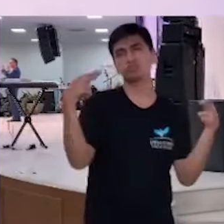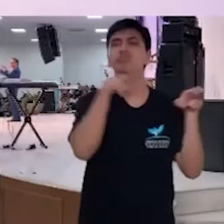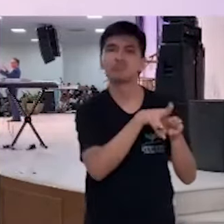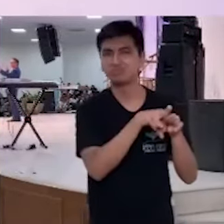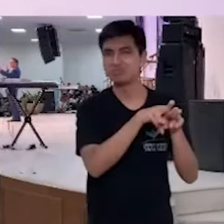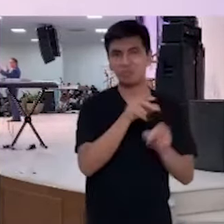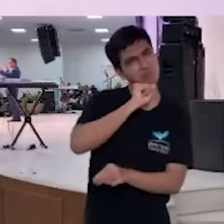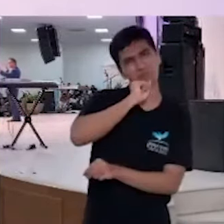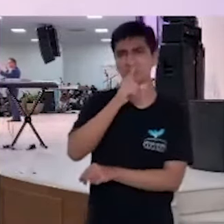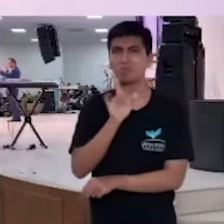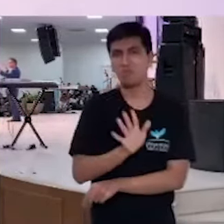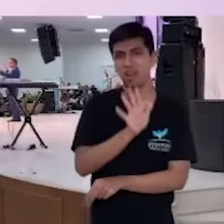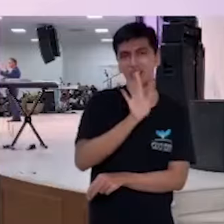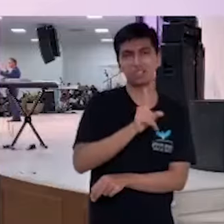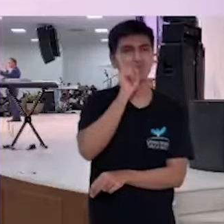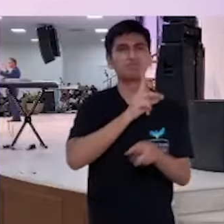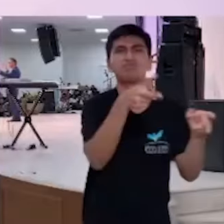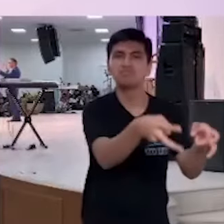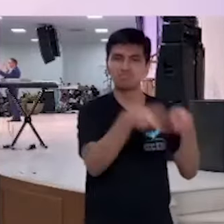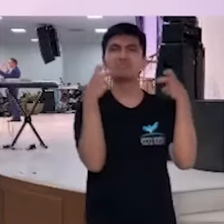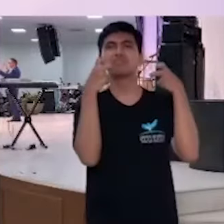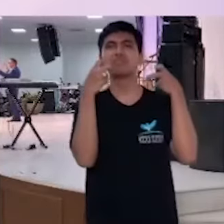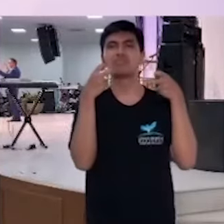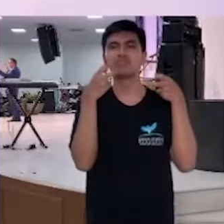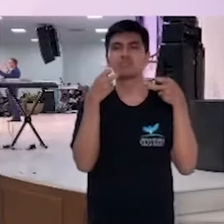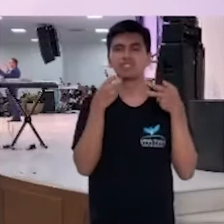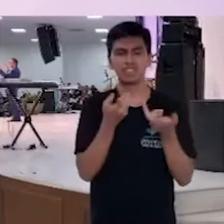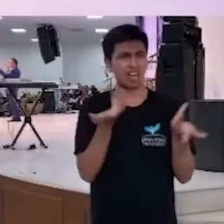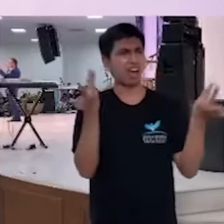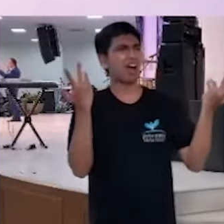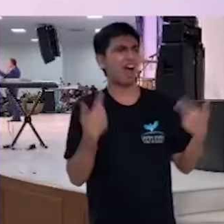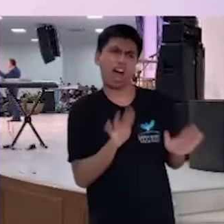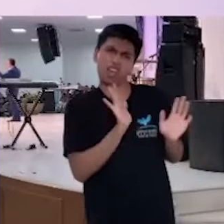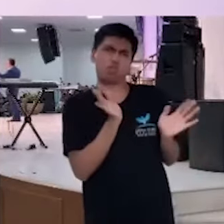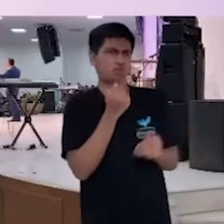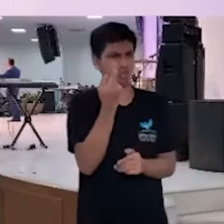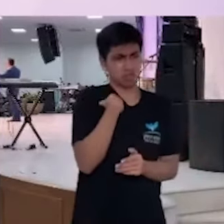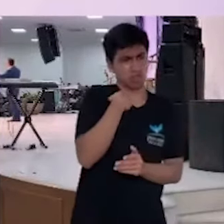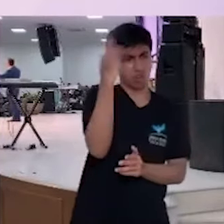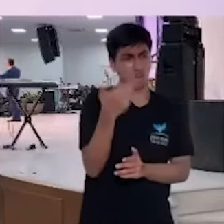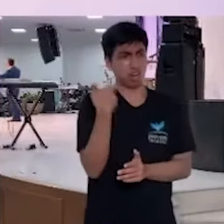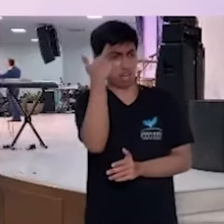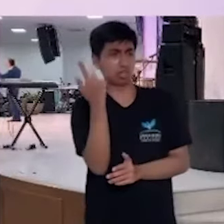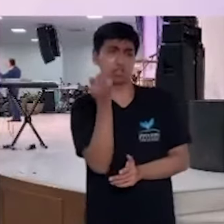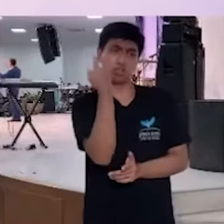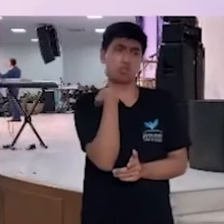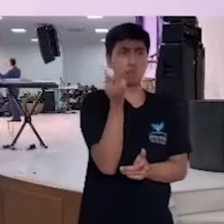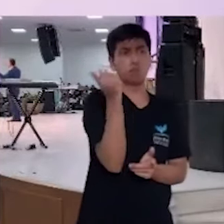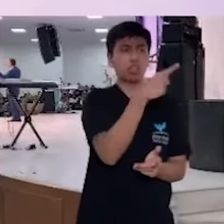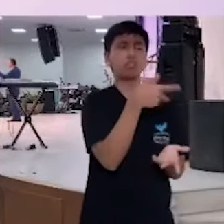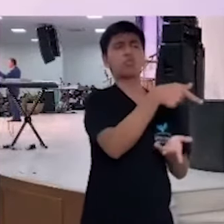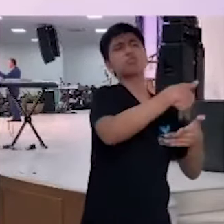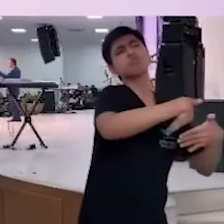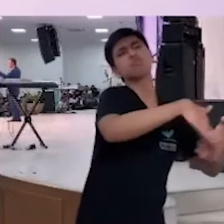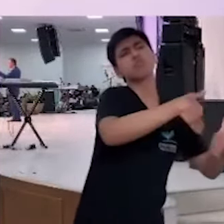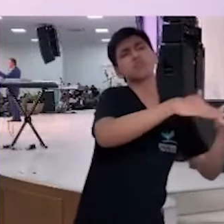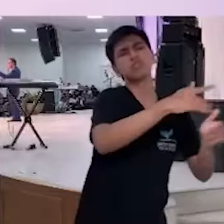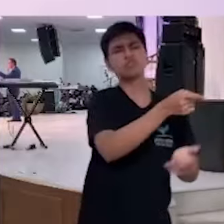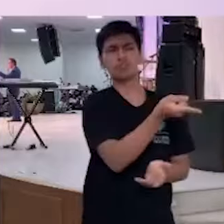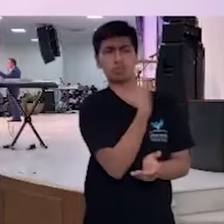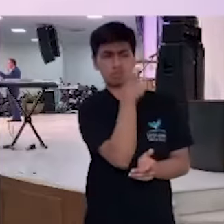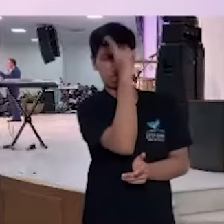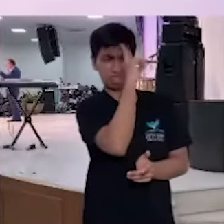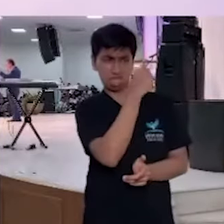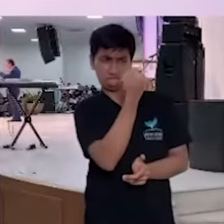soy el pastor de esta nación, ¿verdad? ¿Y tú qué? Yo dirijo, yo mando, no te metas en mi vida personal.